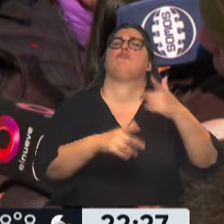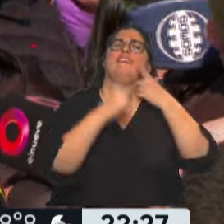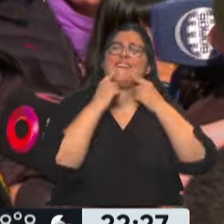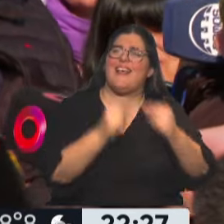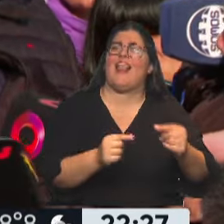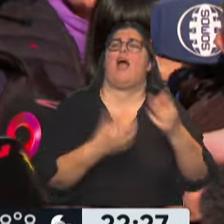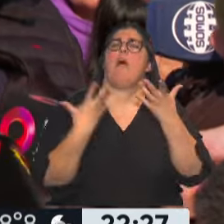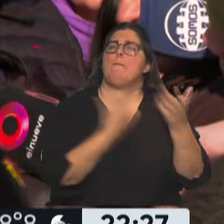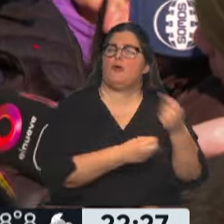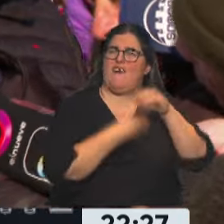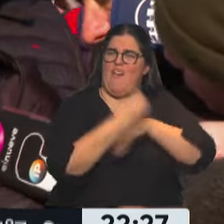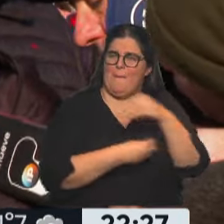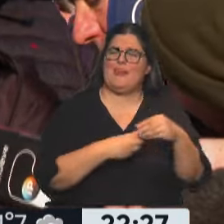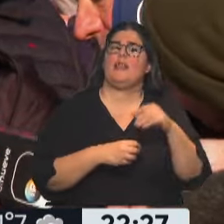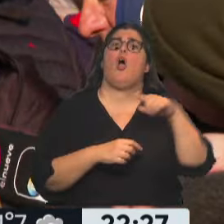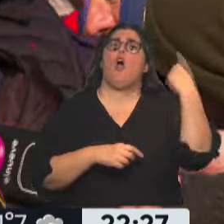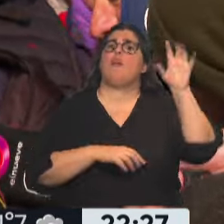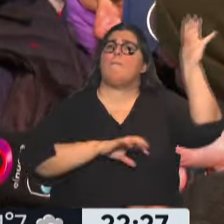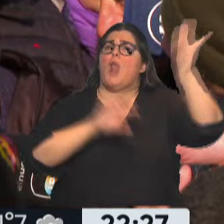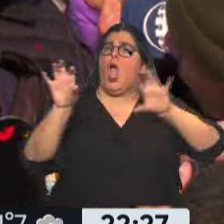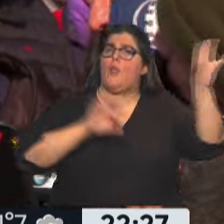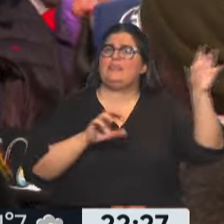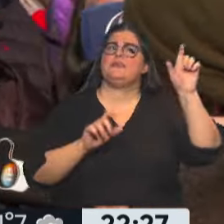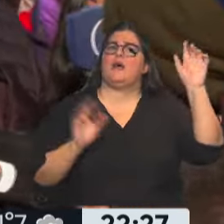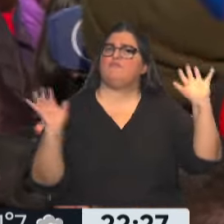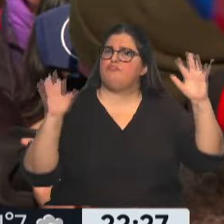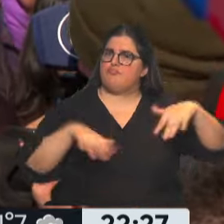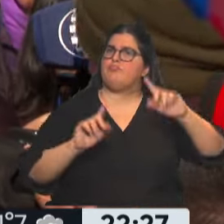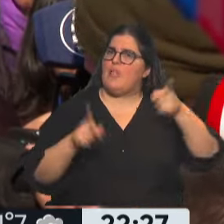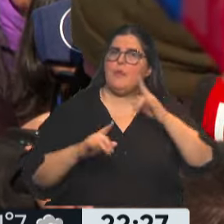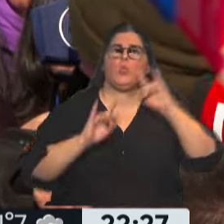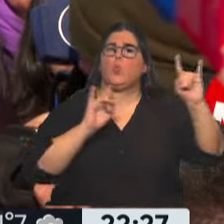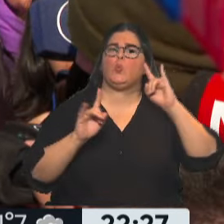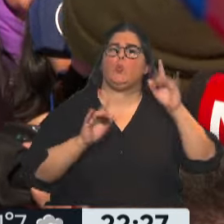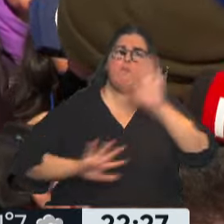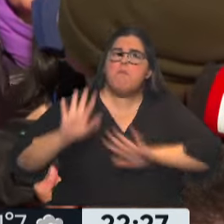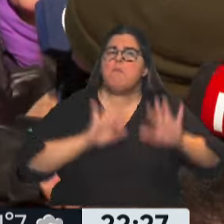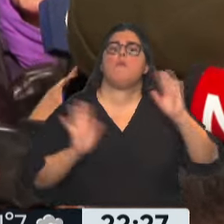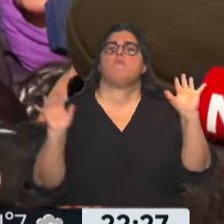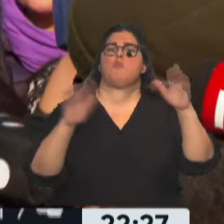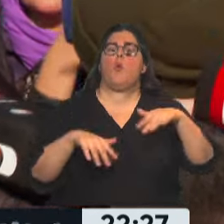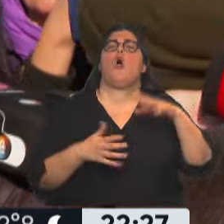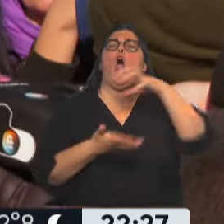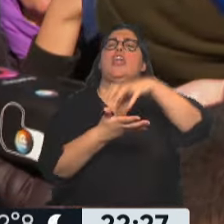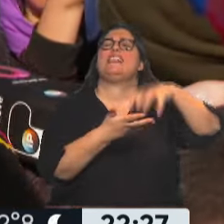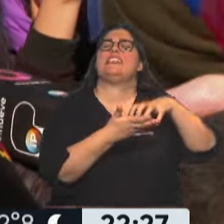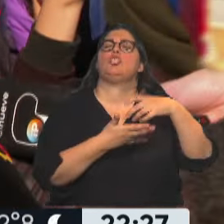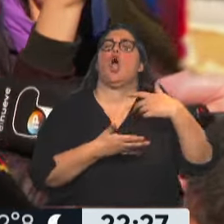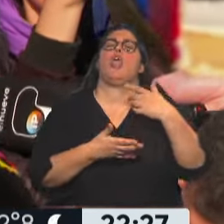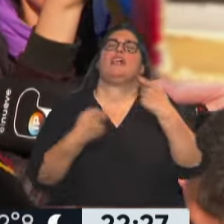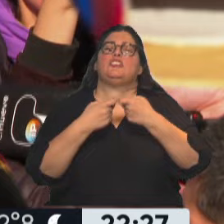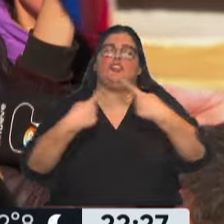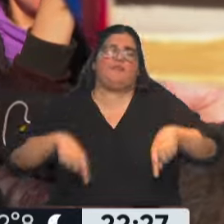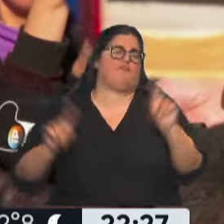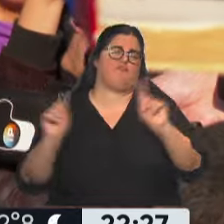Hubo vecinos incluso de otras provincias que asistieron a la manifestación, autoconvocados, sin organizaciones sociales de por medio. También